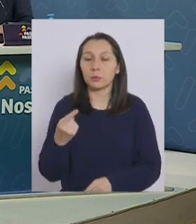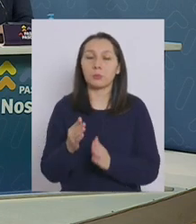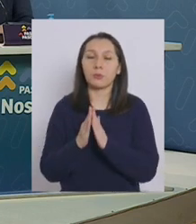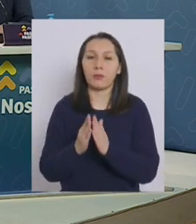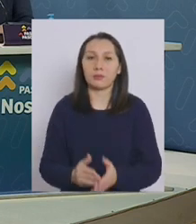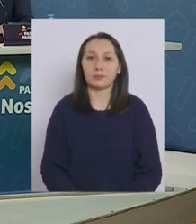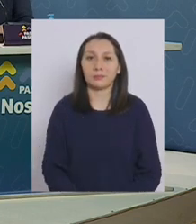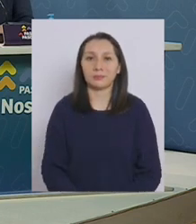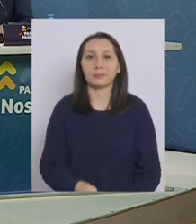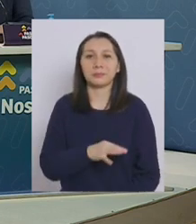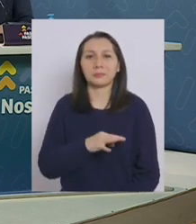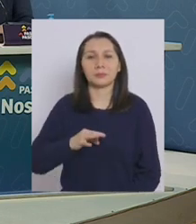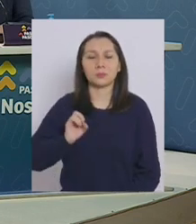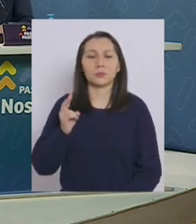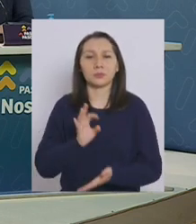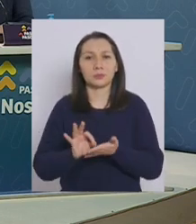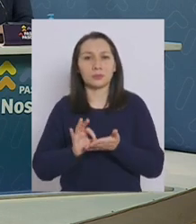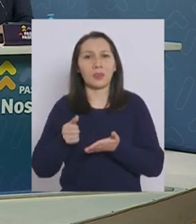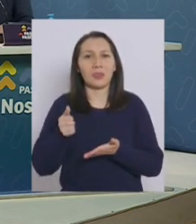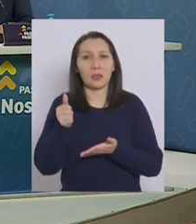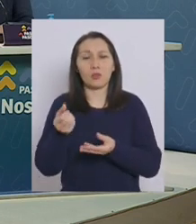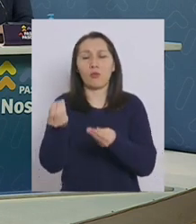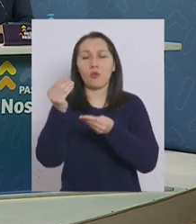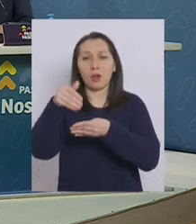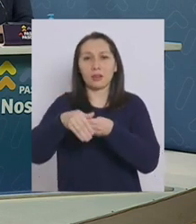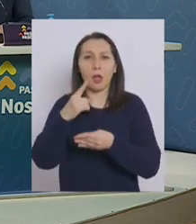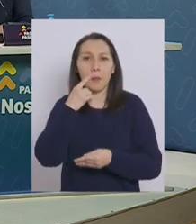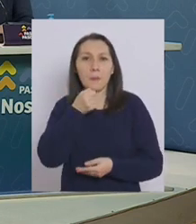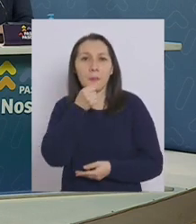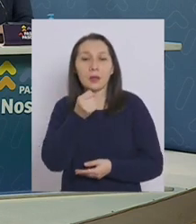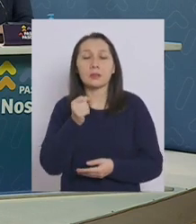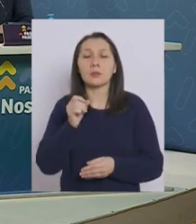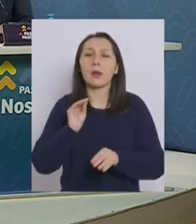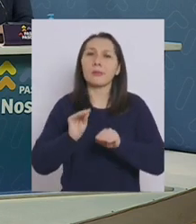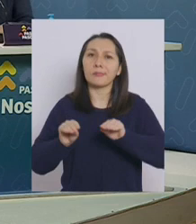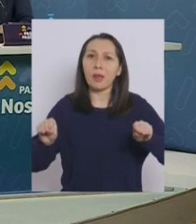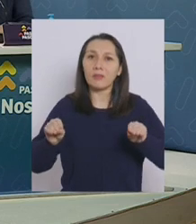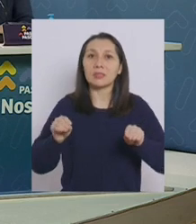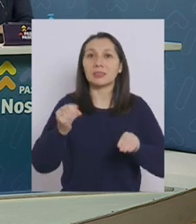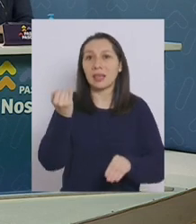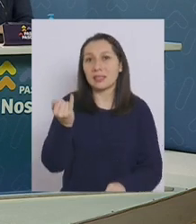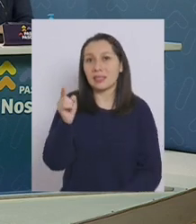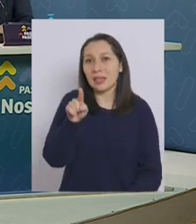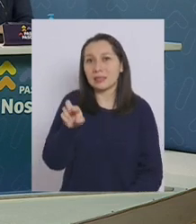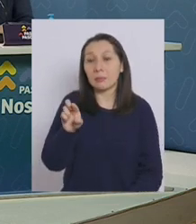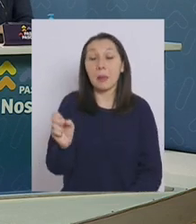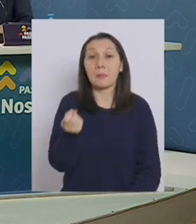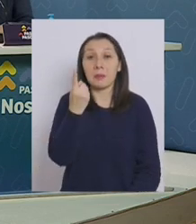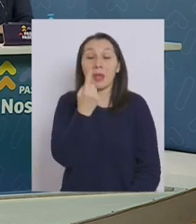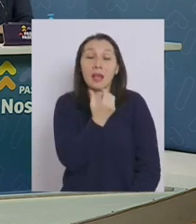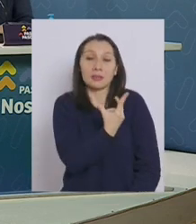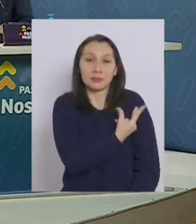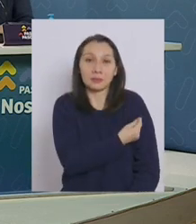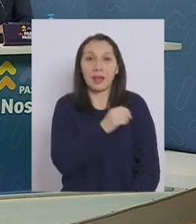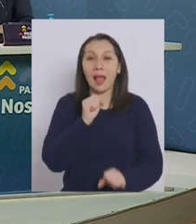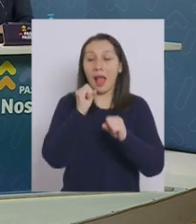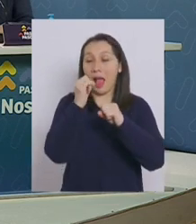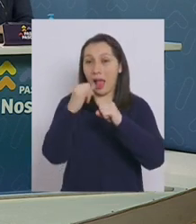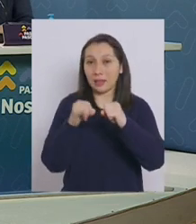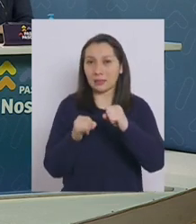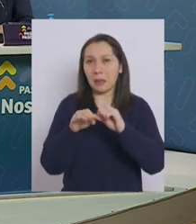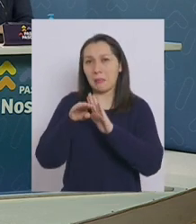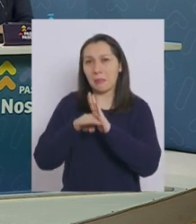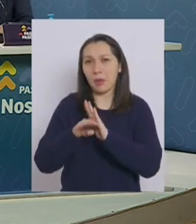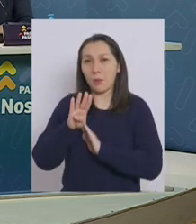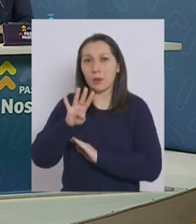favor. Ministro, subsecretario, director, muy buenas tardes. El llamado del ISP para quienes recibieron la primera dosis de AstraZeneca y sean menores de 45